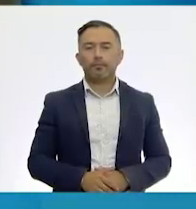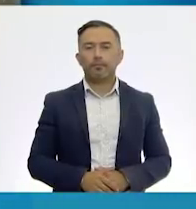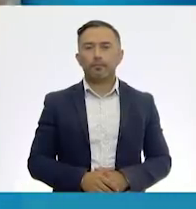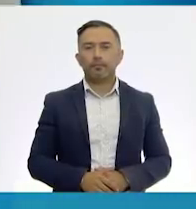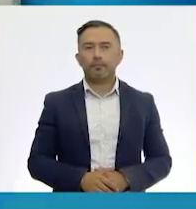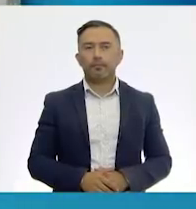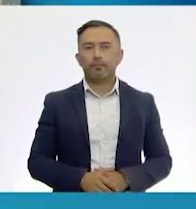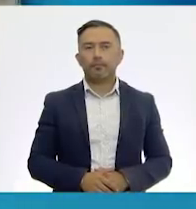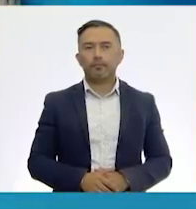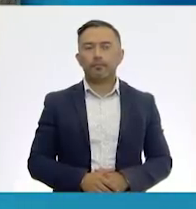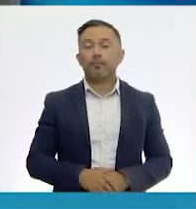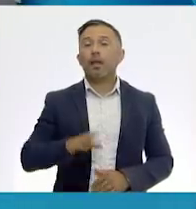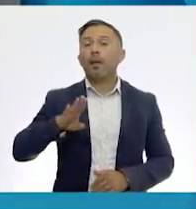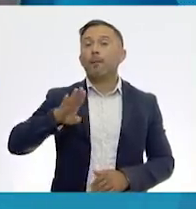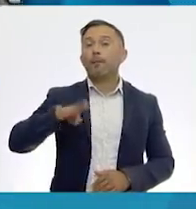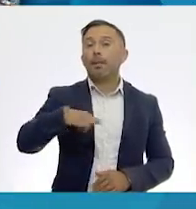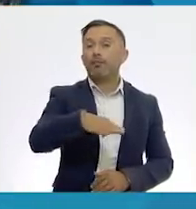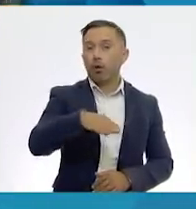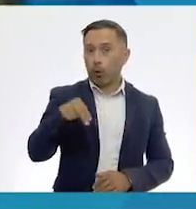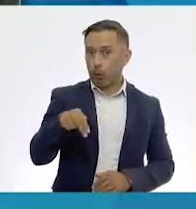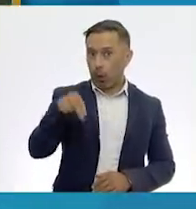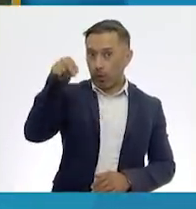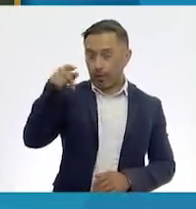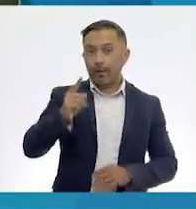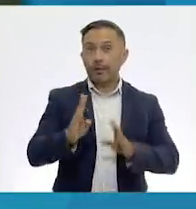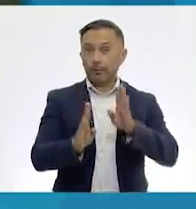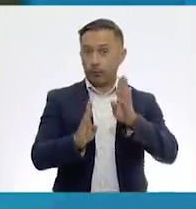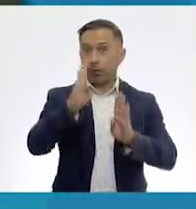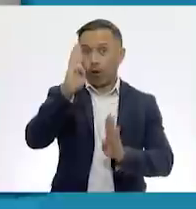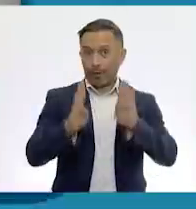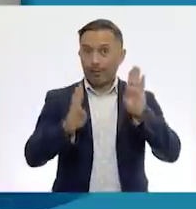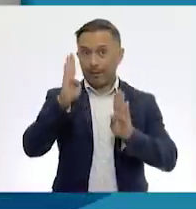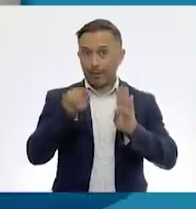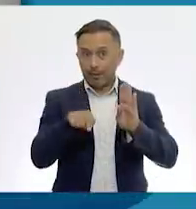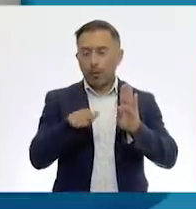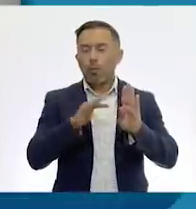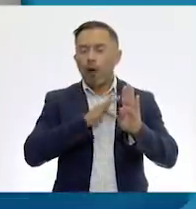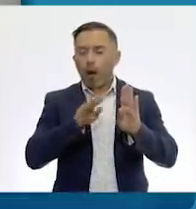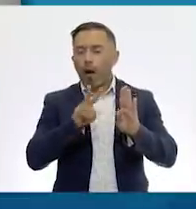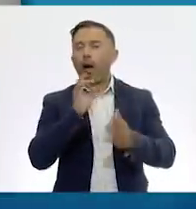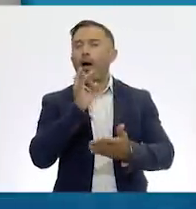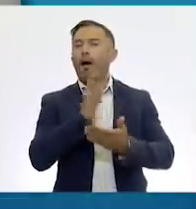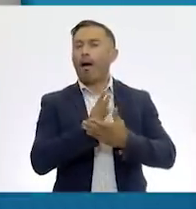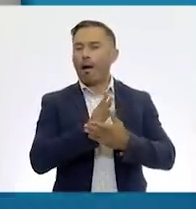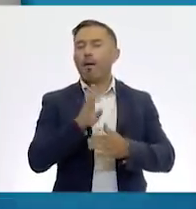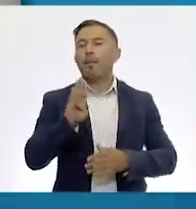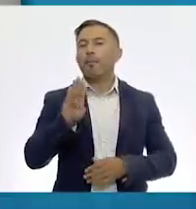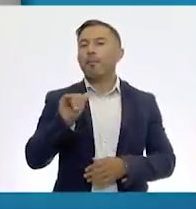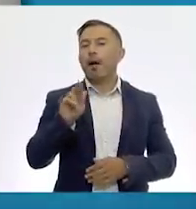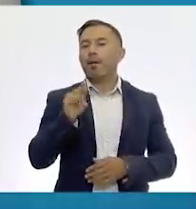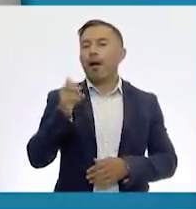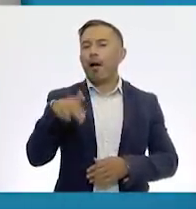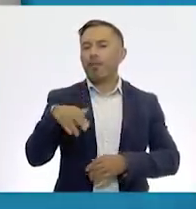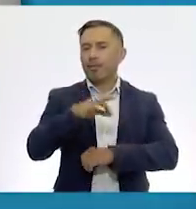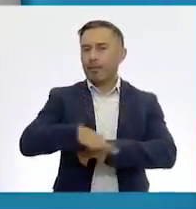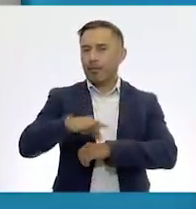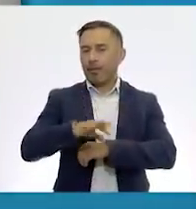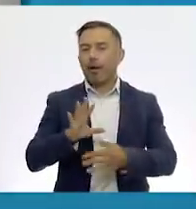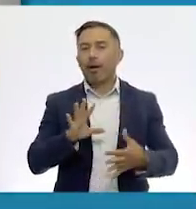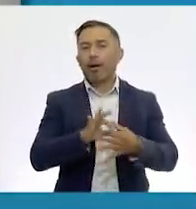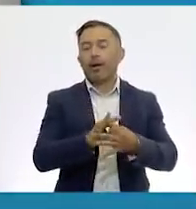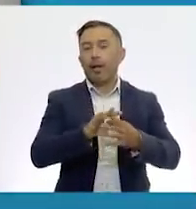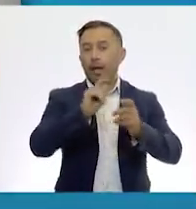En pleno periférico norte, las torres de satélite son testimonio de la participación de Barragán con el escultor Matías